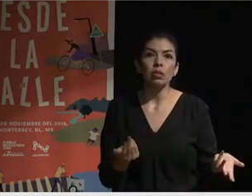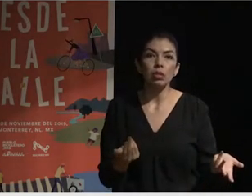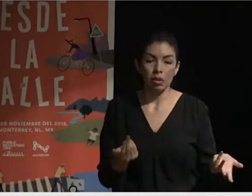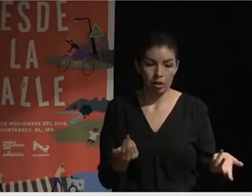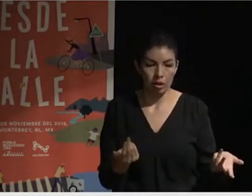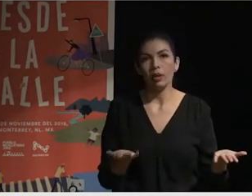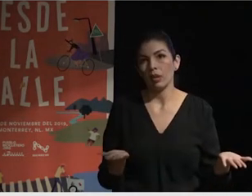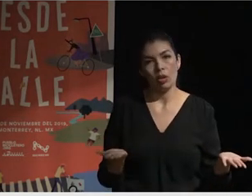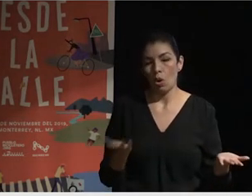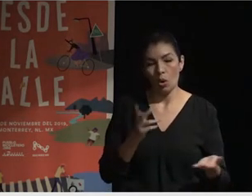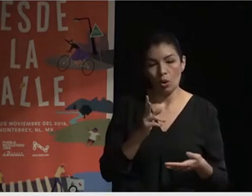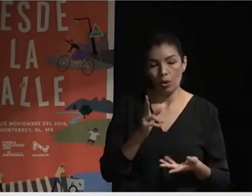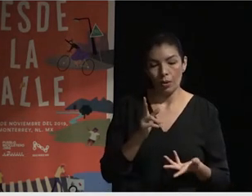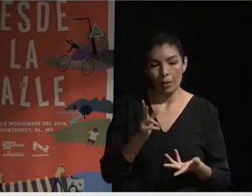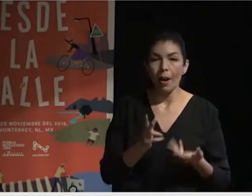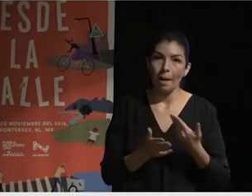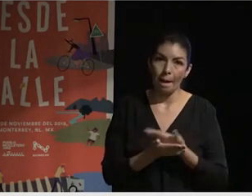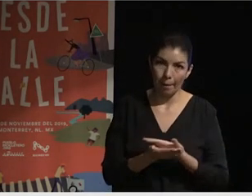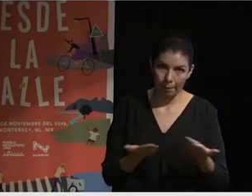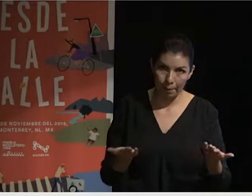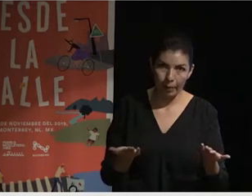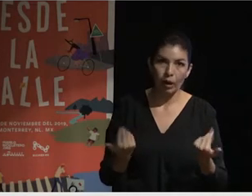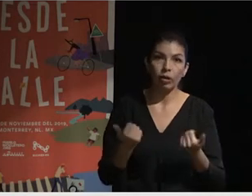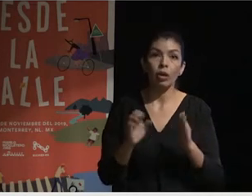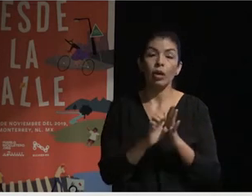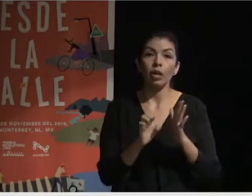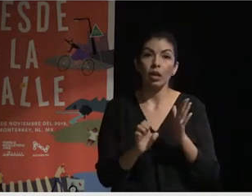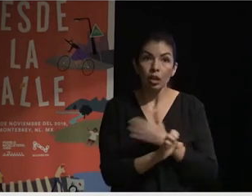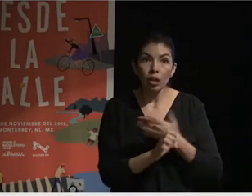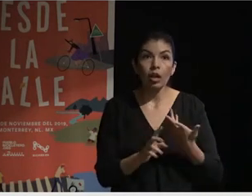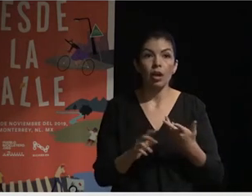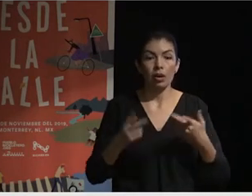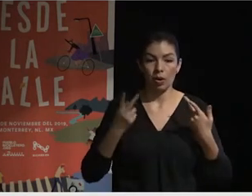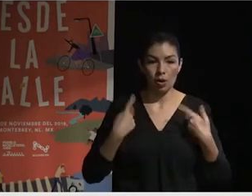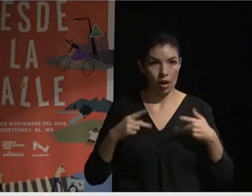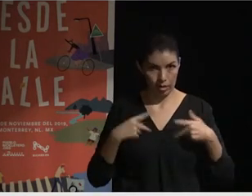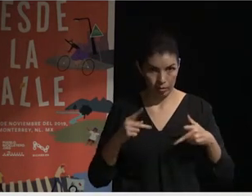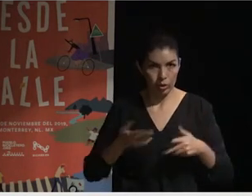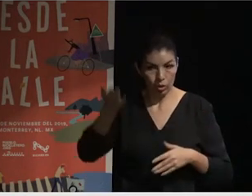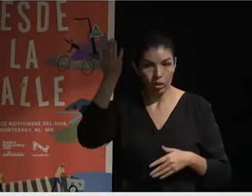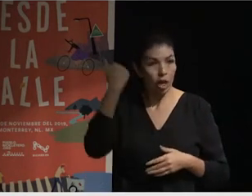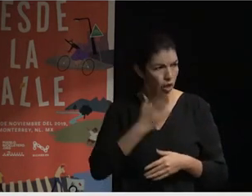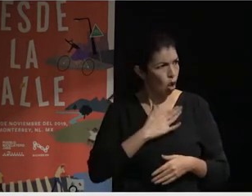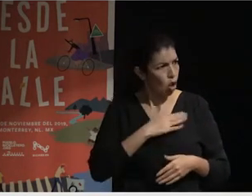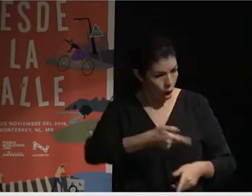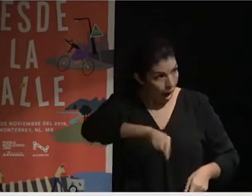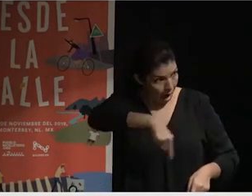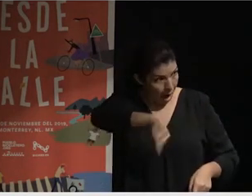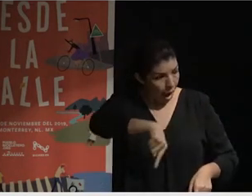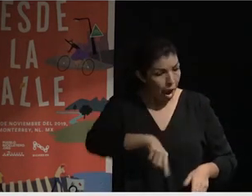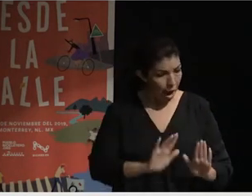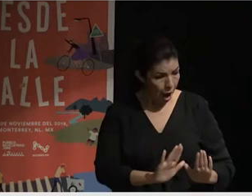resiliencia, se organizaron y por ejemplo ahora los franeleros ya cambiaron de rubro, ¿no? Ahora son un nuevo ballet parking, ¿no? Ellos llegan y la gente ya les da